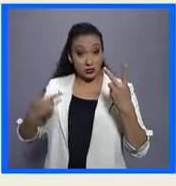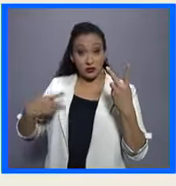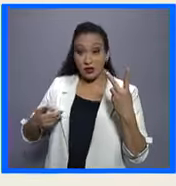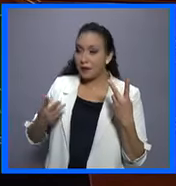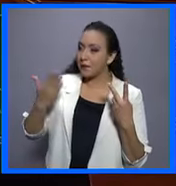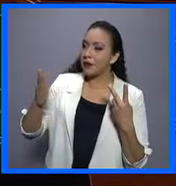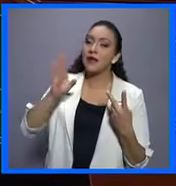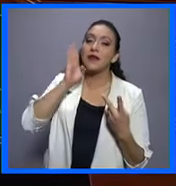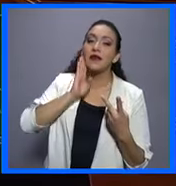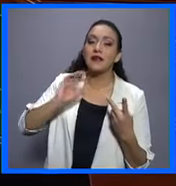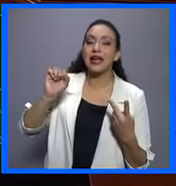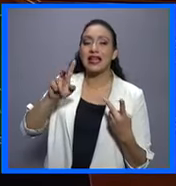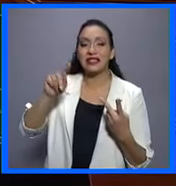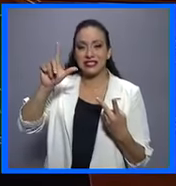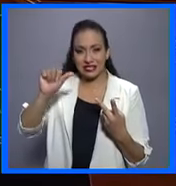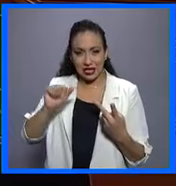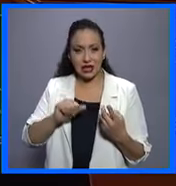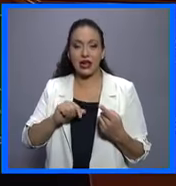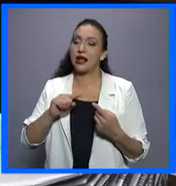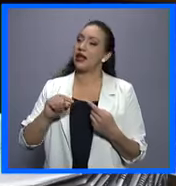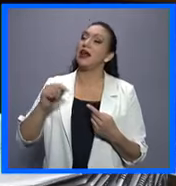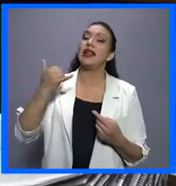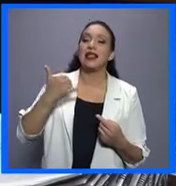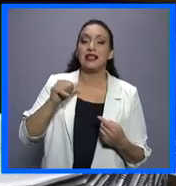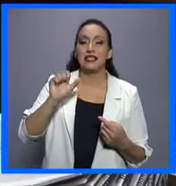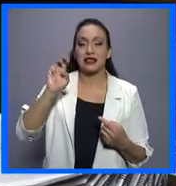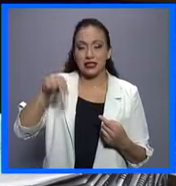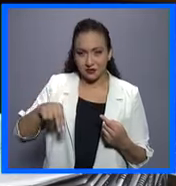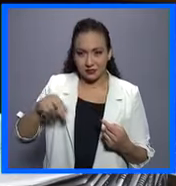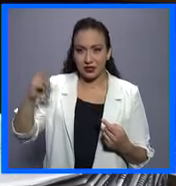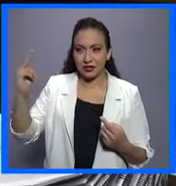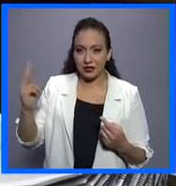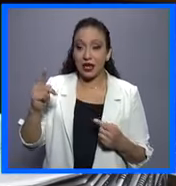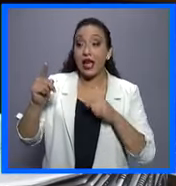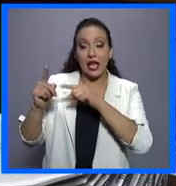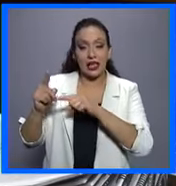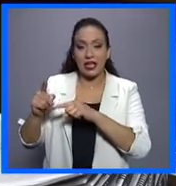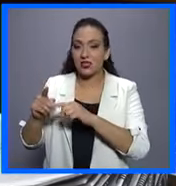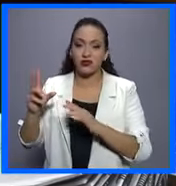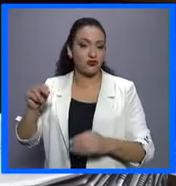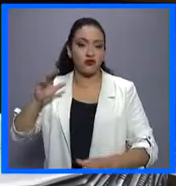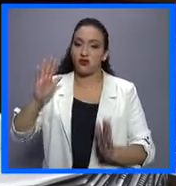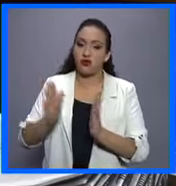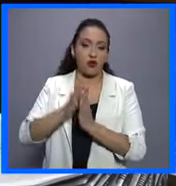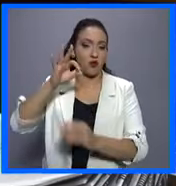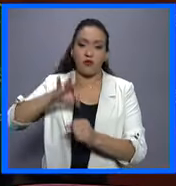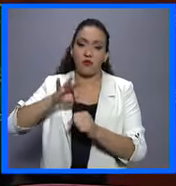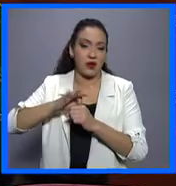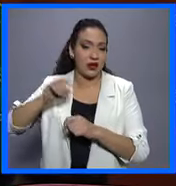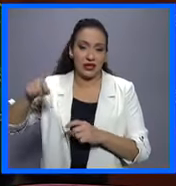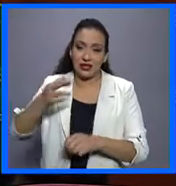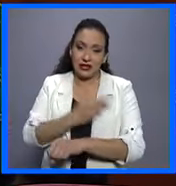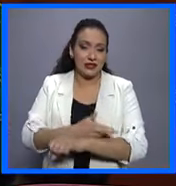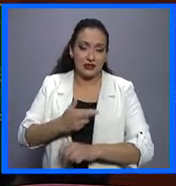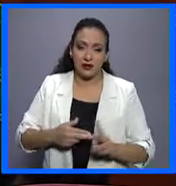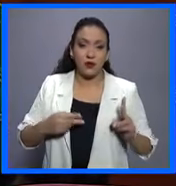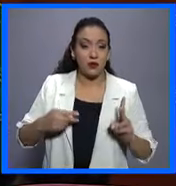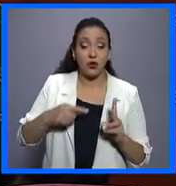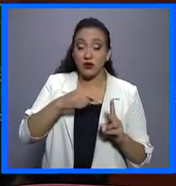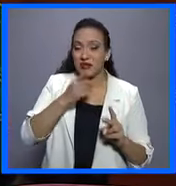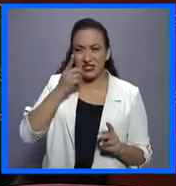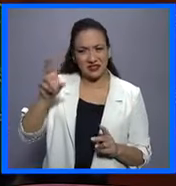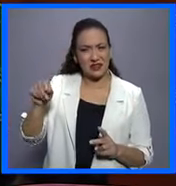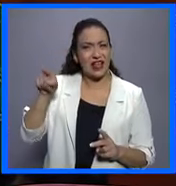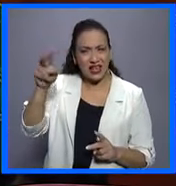las ministras María Estela Ríos González y Yasmín Esquivel Moza se declaren impedidas para votar en este asunto, ya que